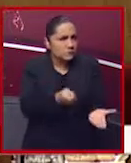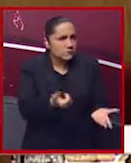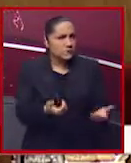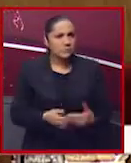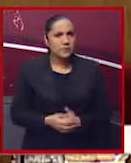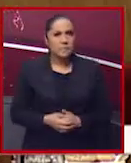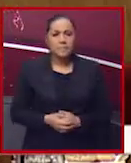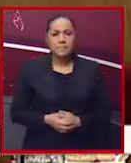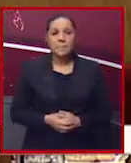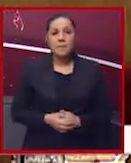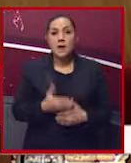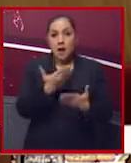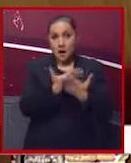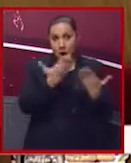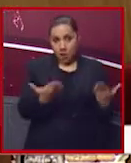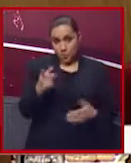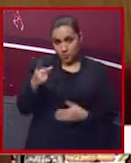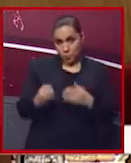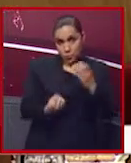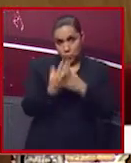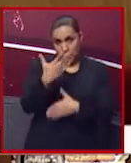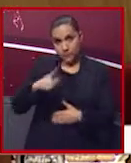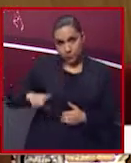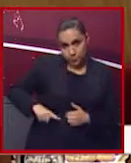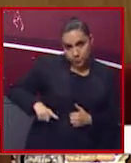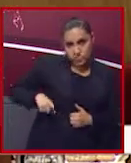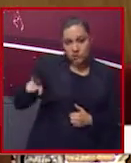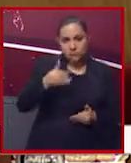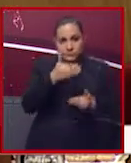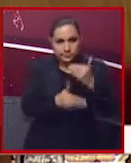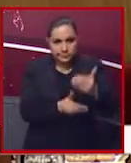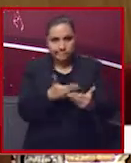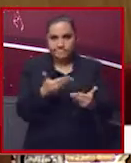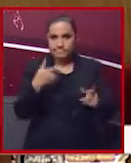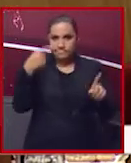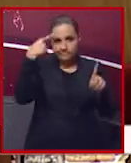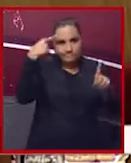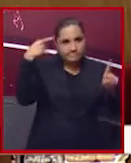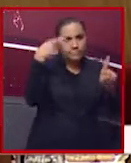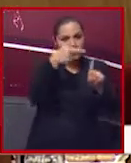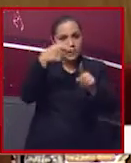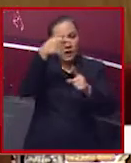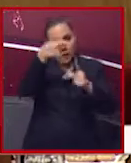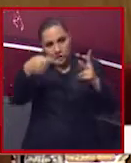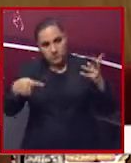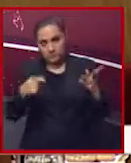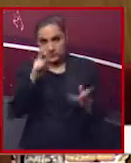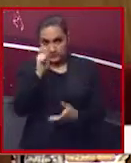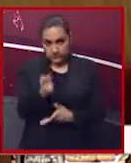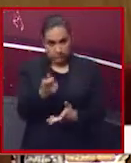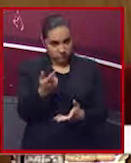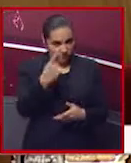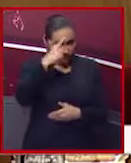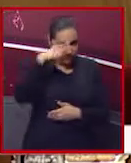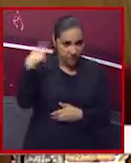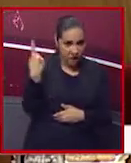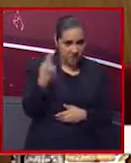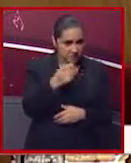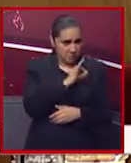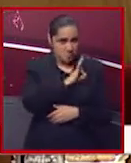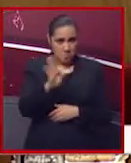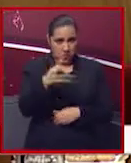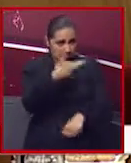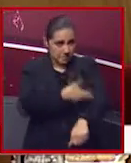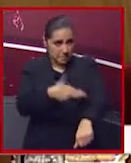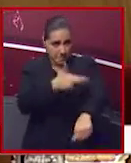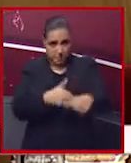Los retos que afrontará la nueva administración no serán sencillos, en especial la encomienda que usted tendrá en la Secretaría